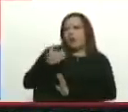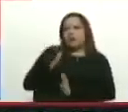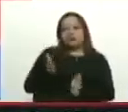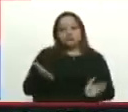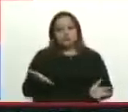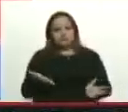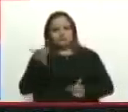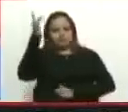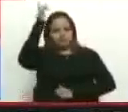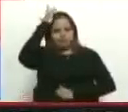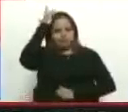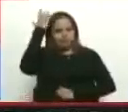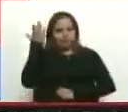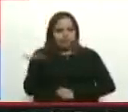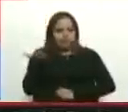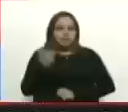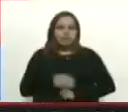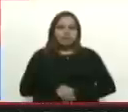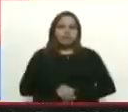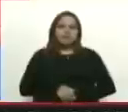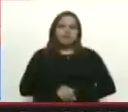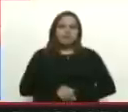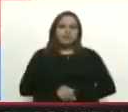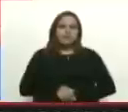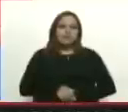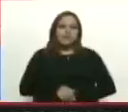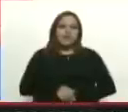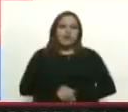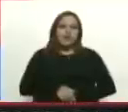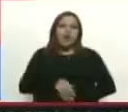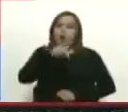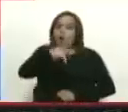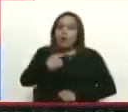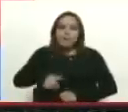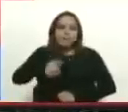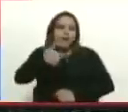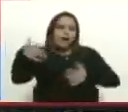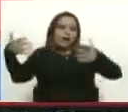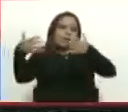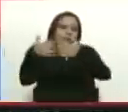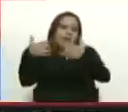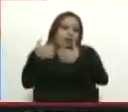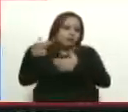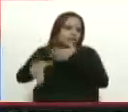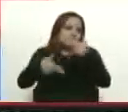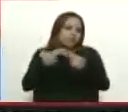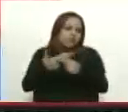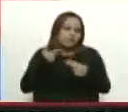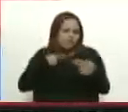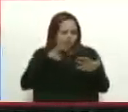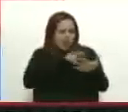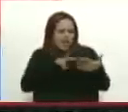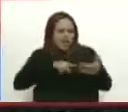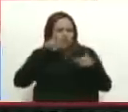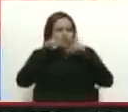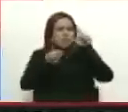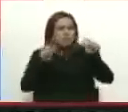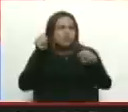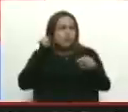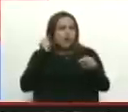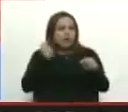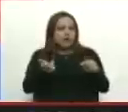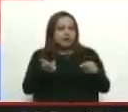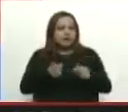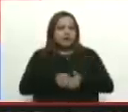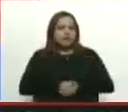Pero bueno, como son las cosas, ¿no? Hoy día creo que están más peleados que nunca. Mira, yo estaba leyendo aquí un tuit de una señora